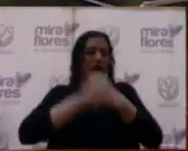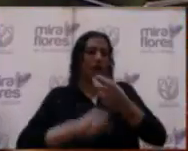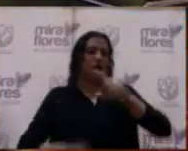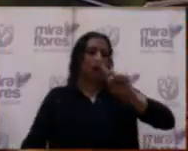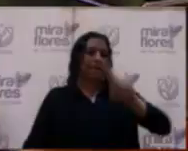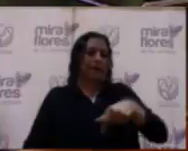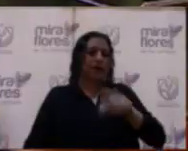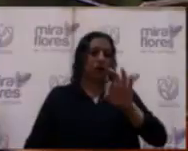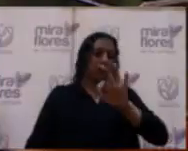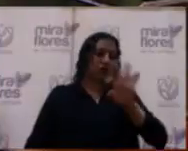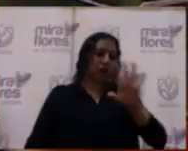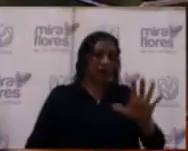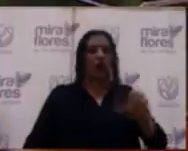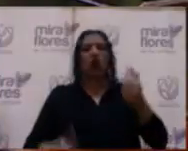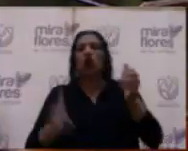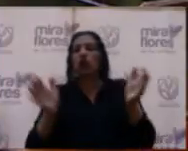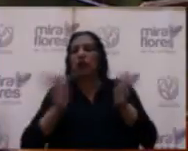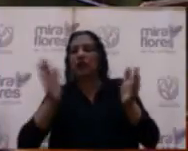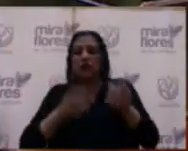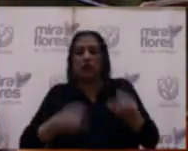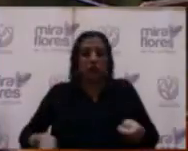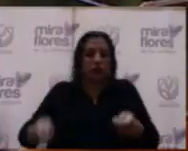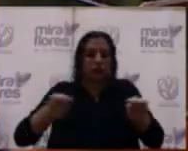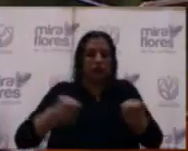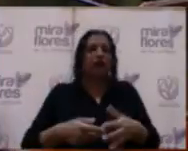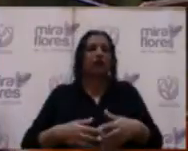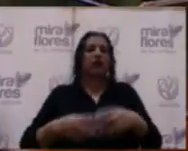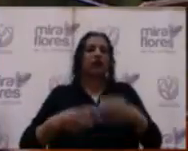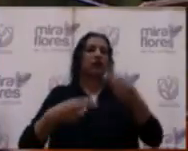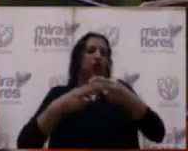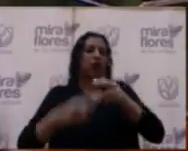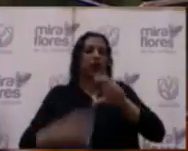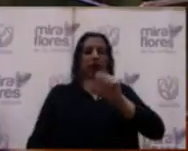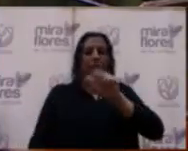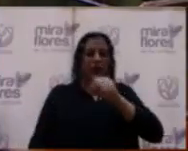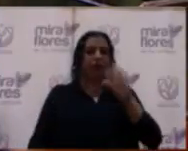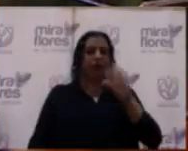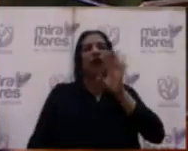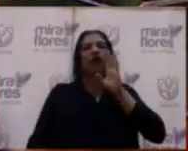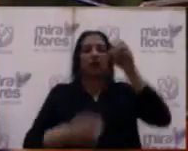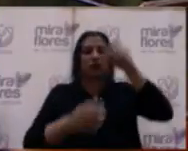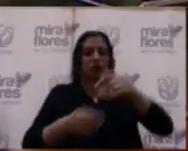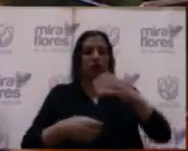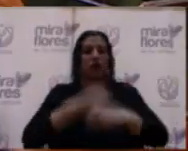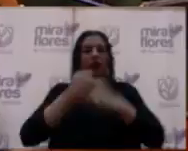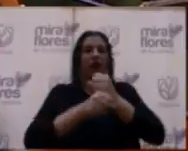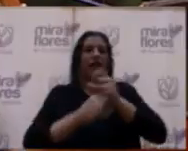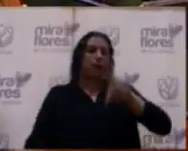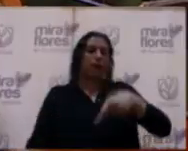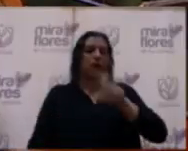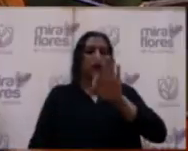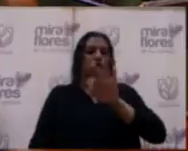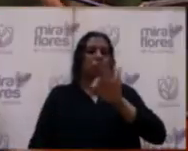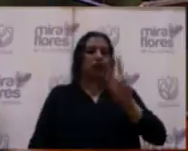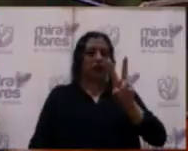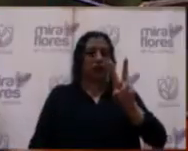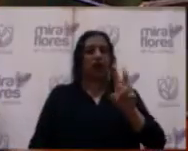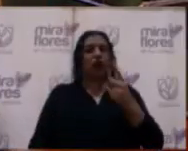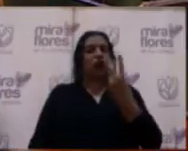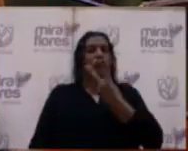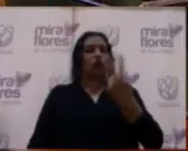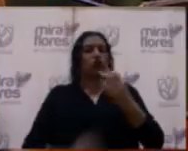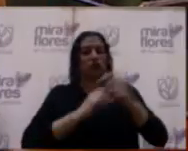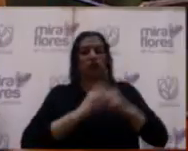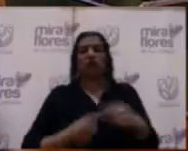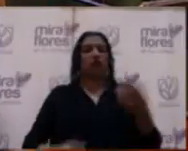de un semirremolque o carreta Camena, una basurera, del año 92. Son dos unidades que